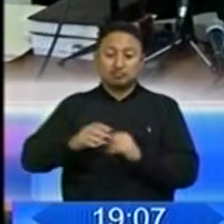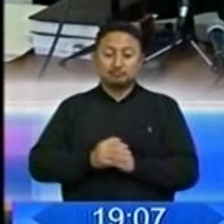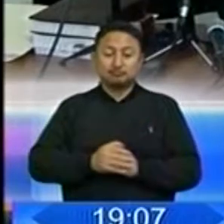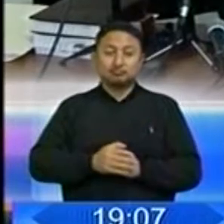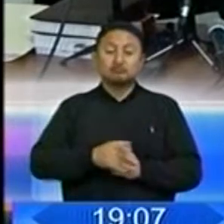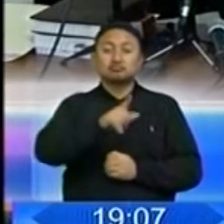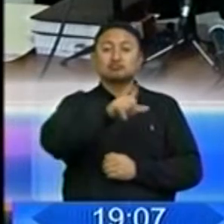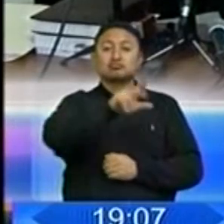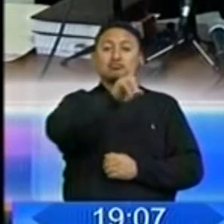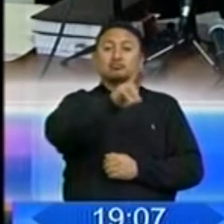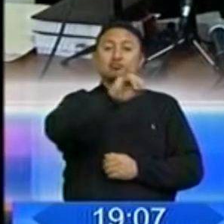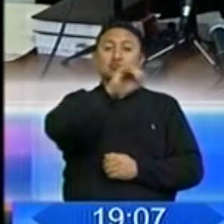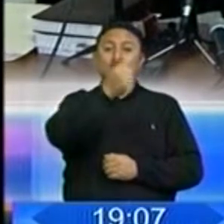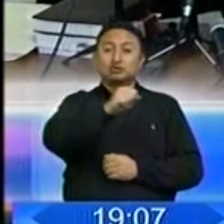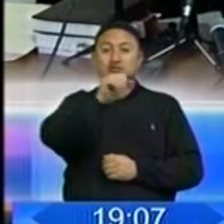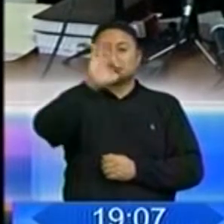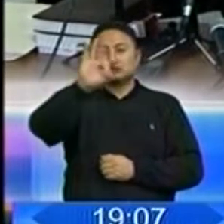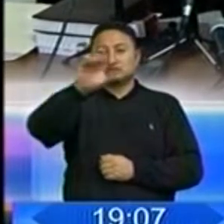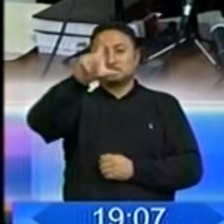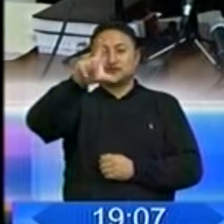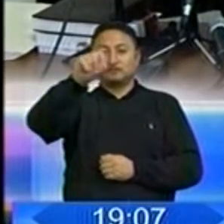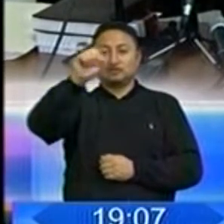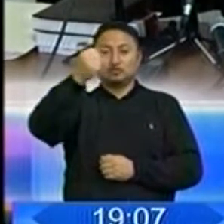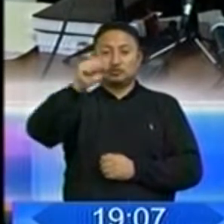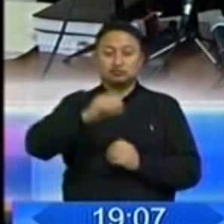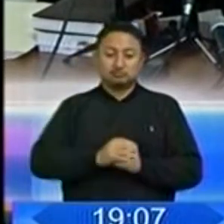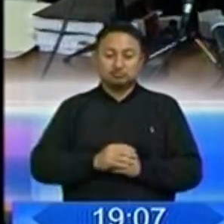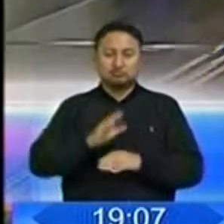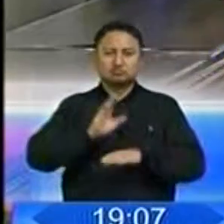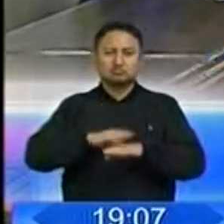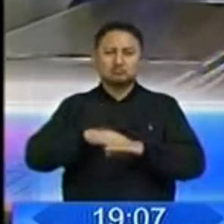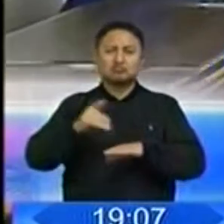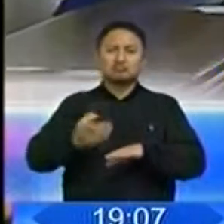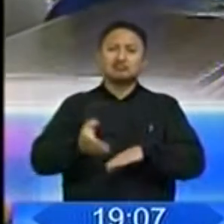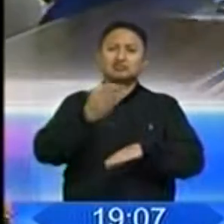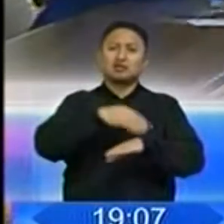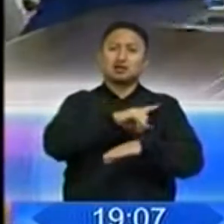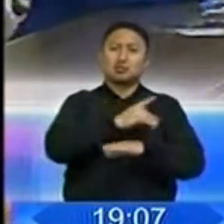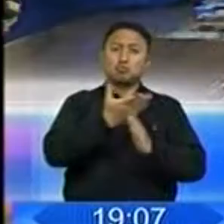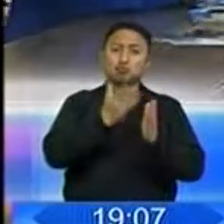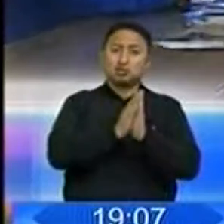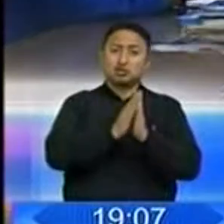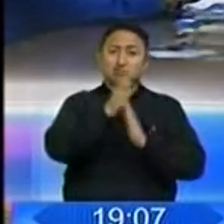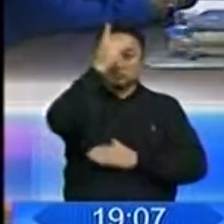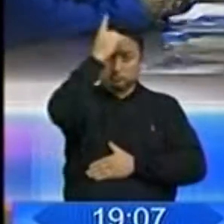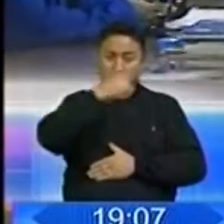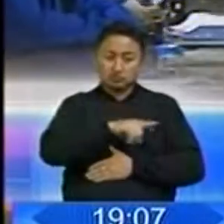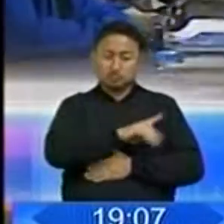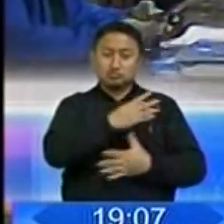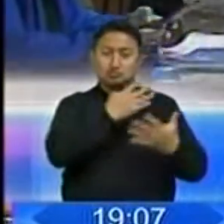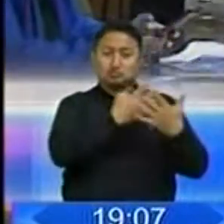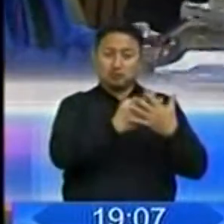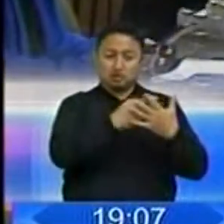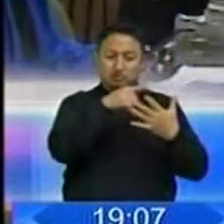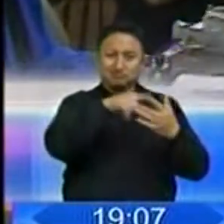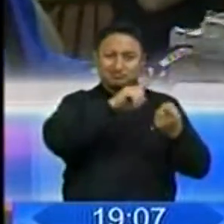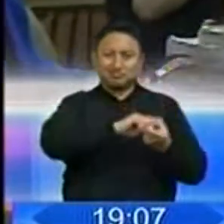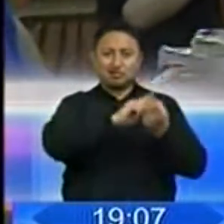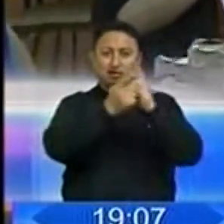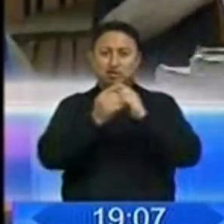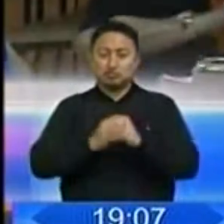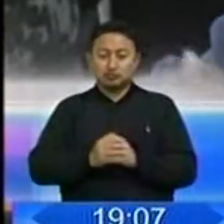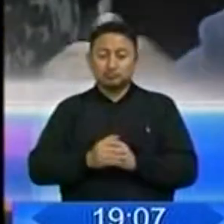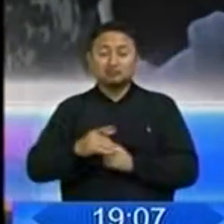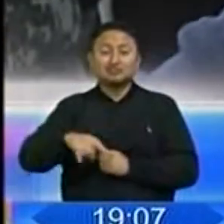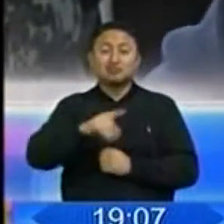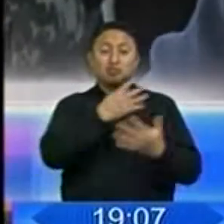Luis Enríquez y Edgar Flores, por haber revocado una medida cautelar en favor del exsecretario jurídico de la presidencia, Alexis Mera, en la que se le